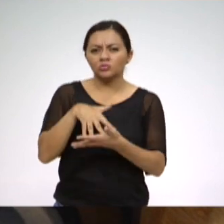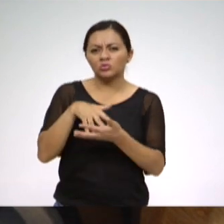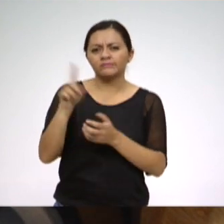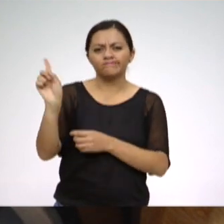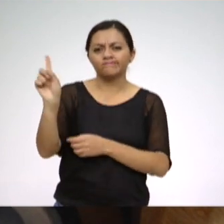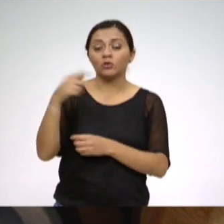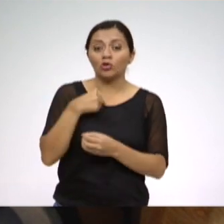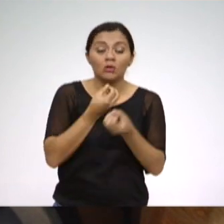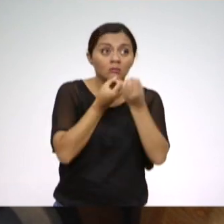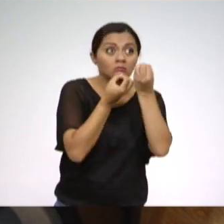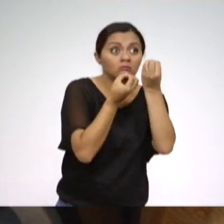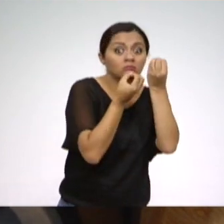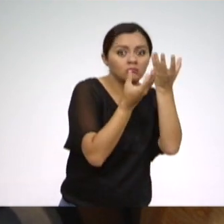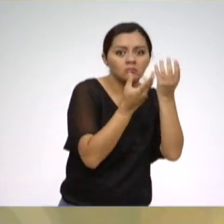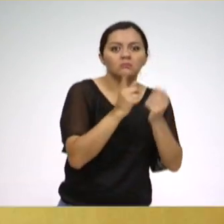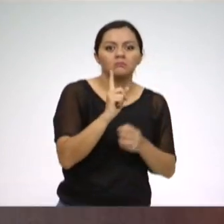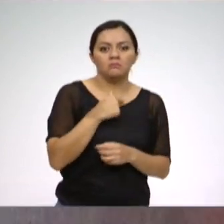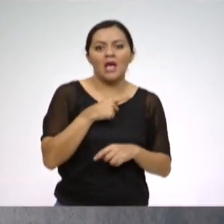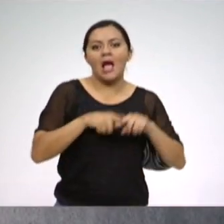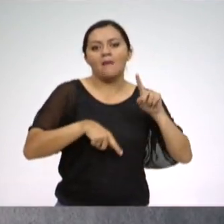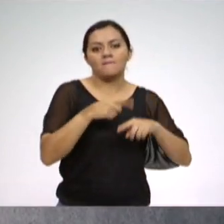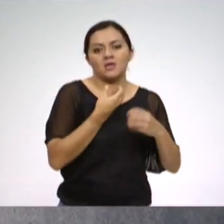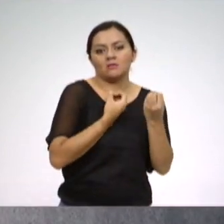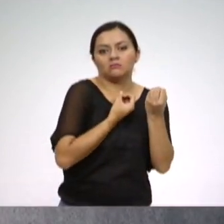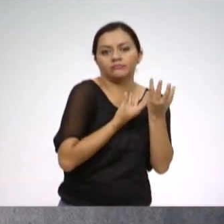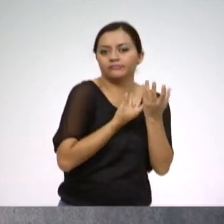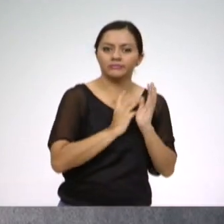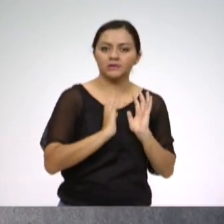que le comenté fue a mi mejor amiga.